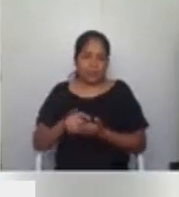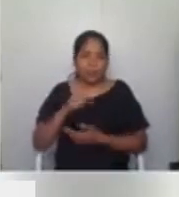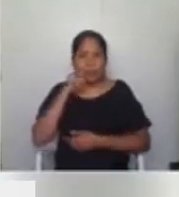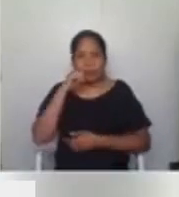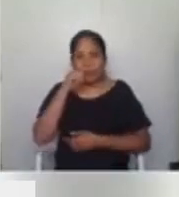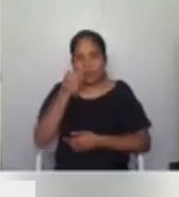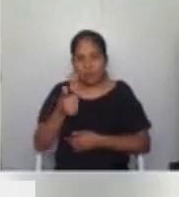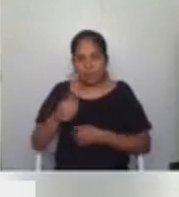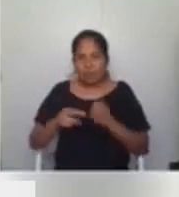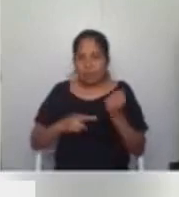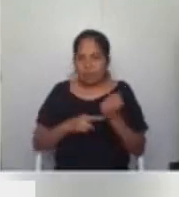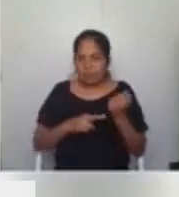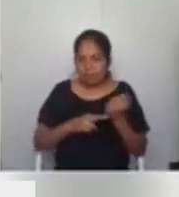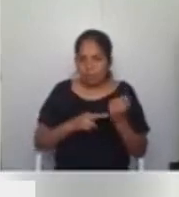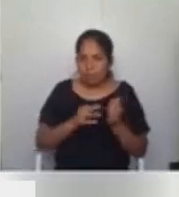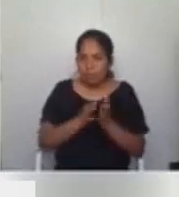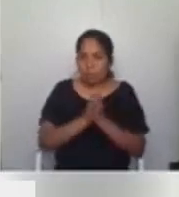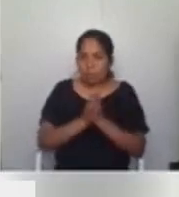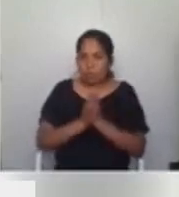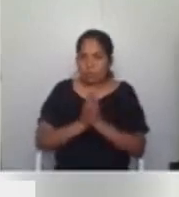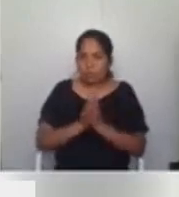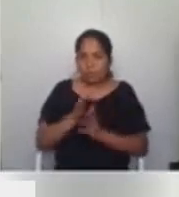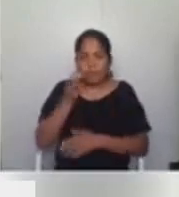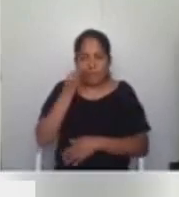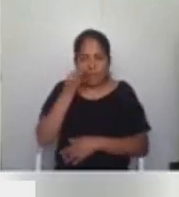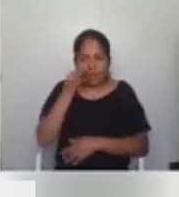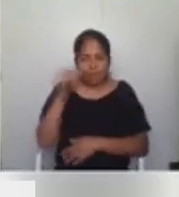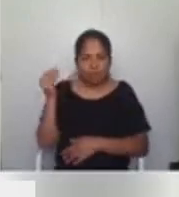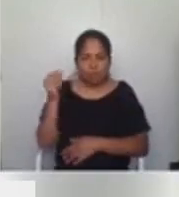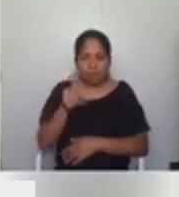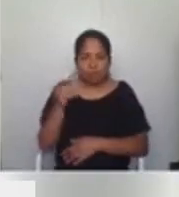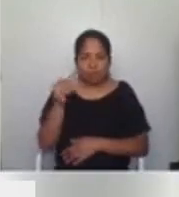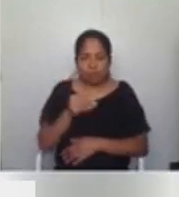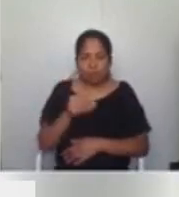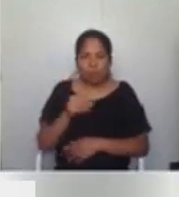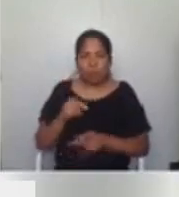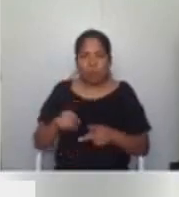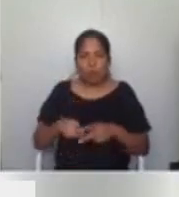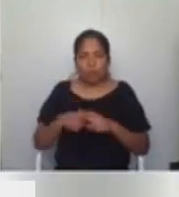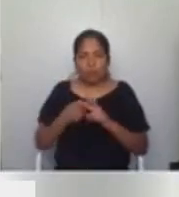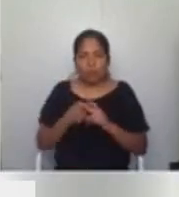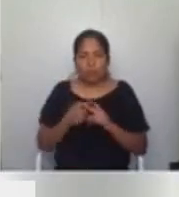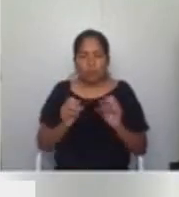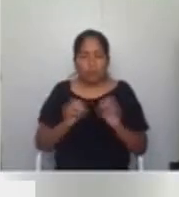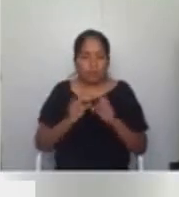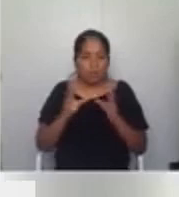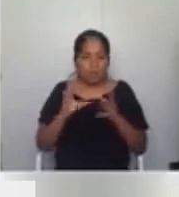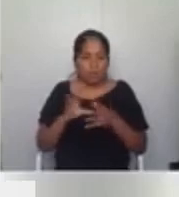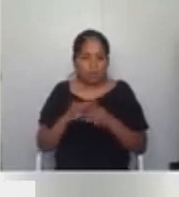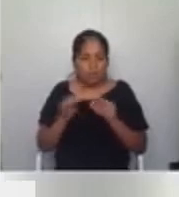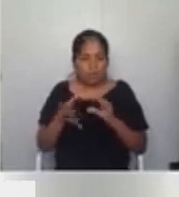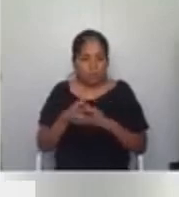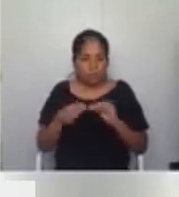invoco a estar todos presentes, porque va a ser un día histórico para esta municipalidad y para el